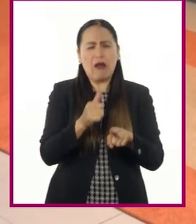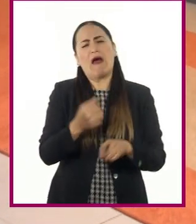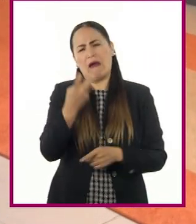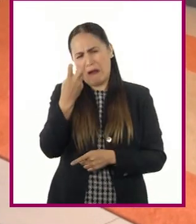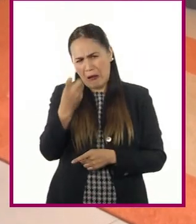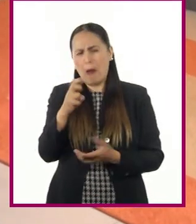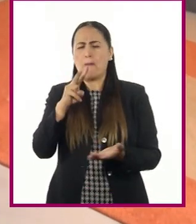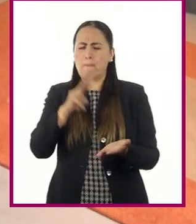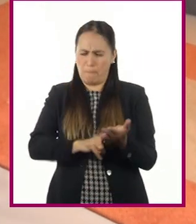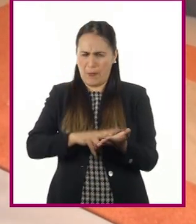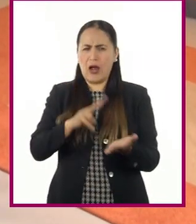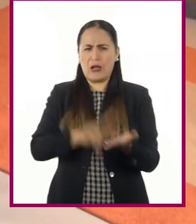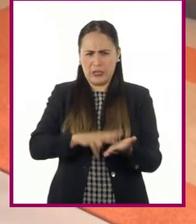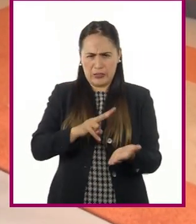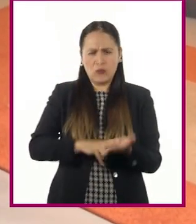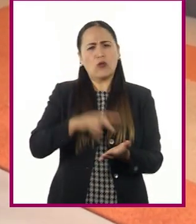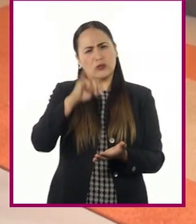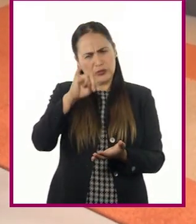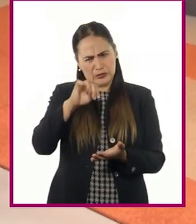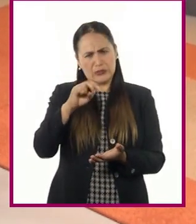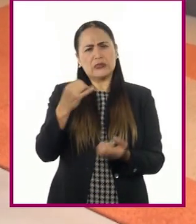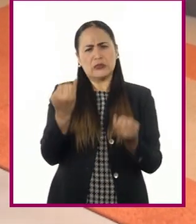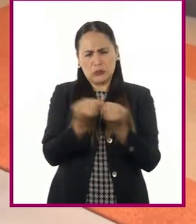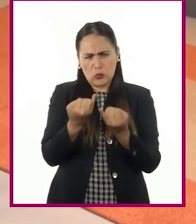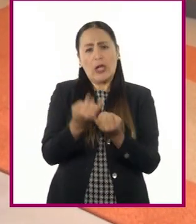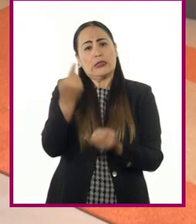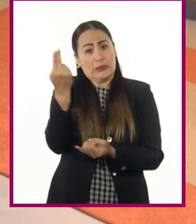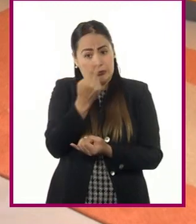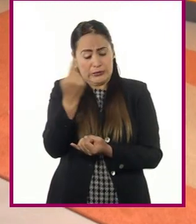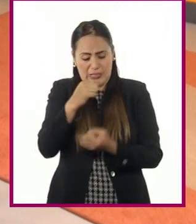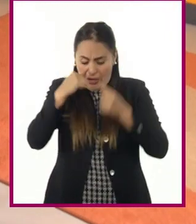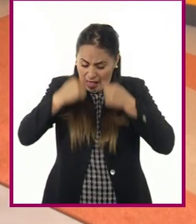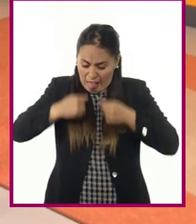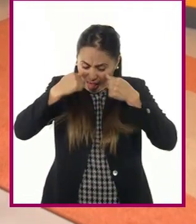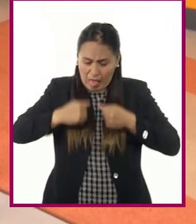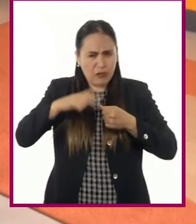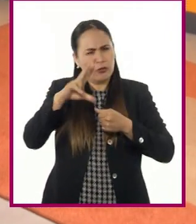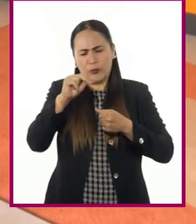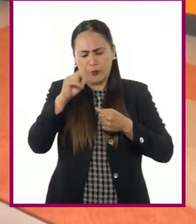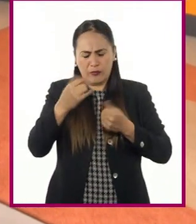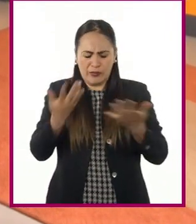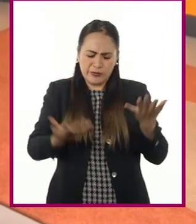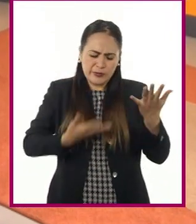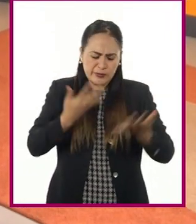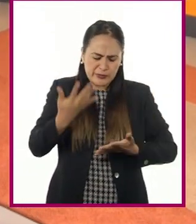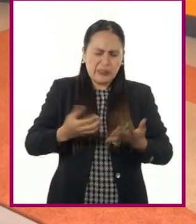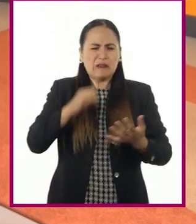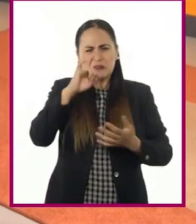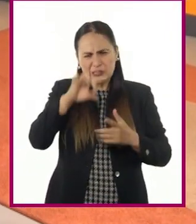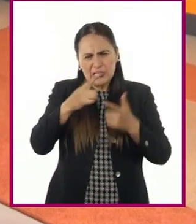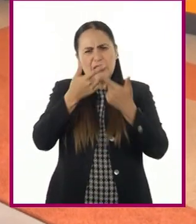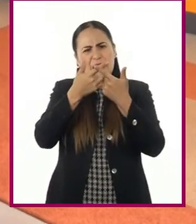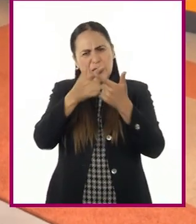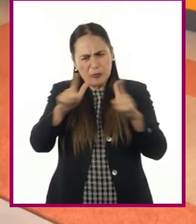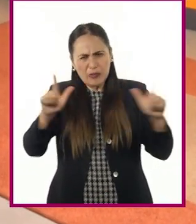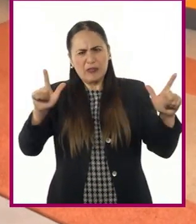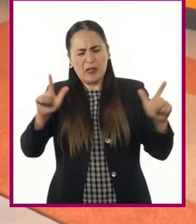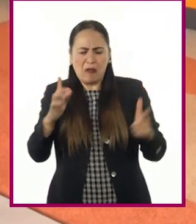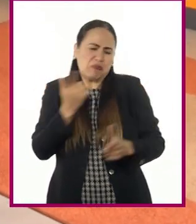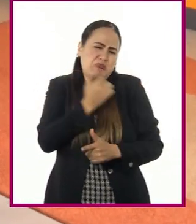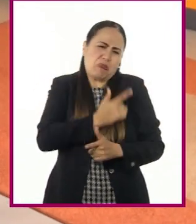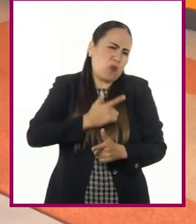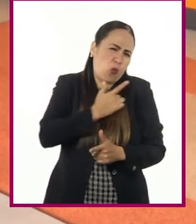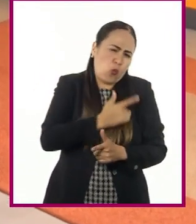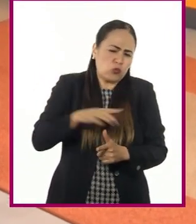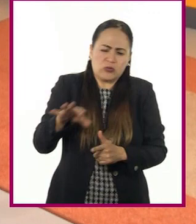válido, sino necesario. Hay ocasiones en las que puedes decidir con libertad según lo que prefieras o